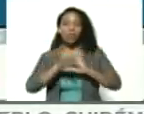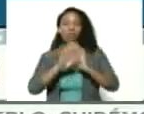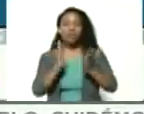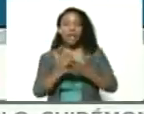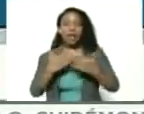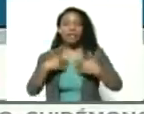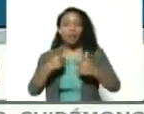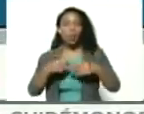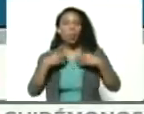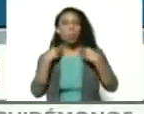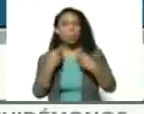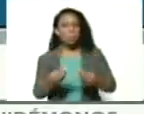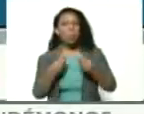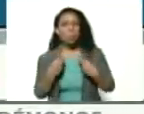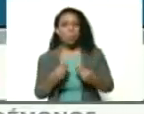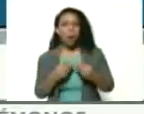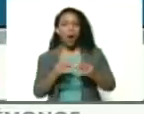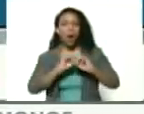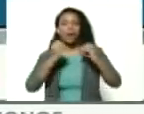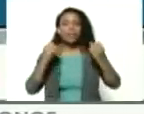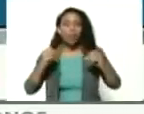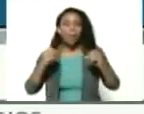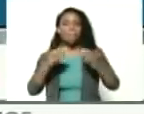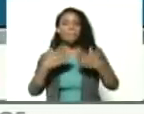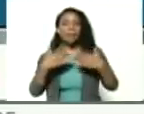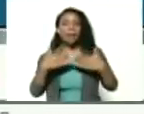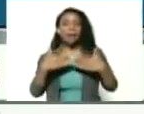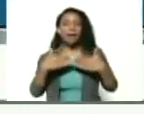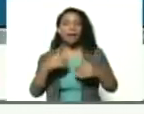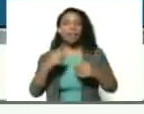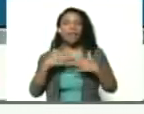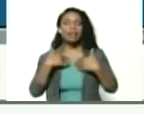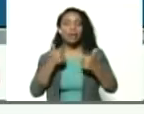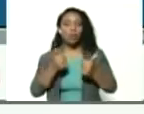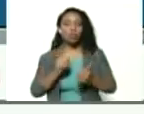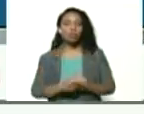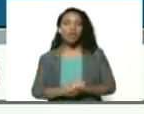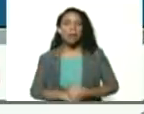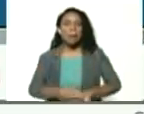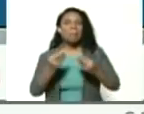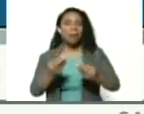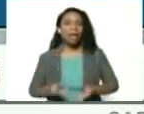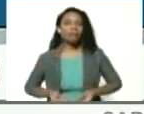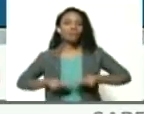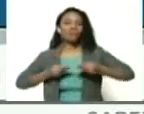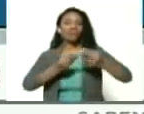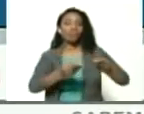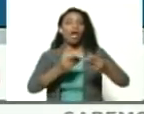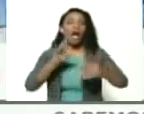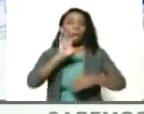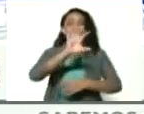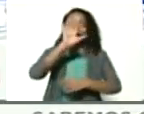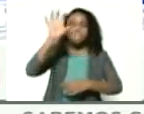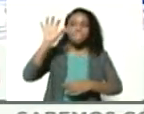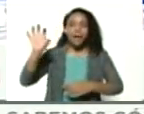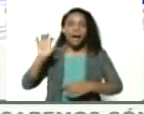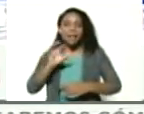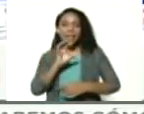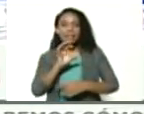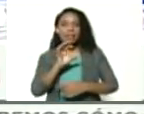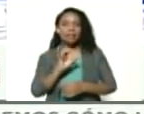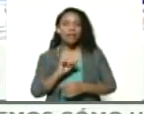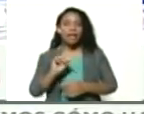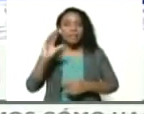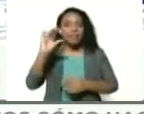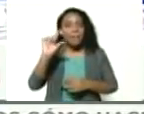Salud, la Organización Panamericana de la Salud, para garantizarle a los países